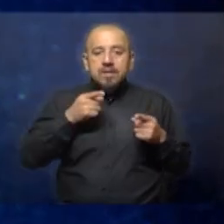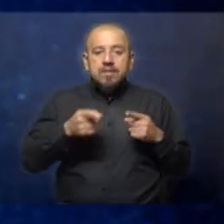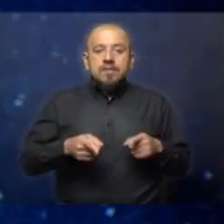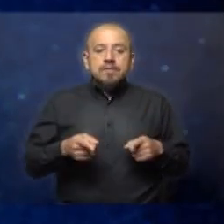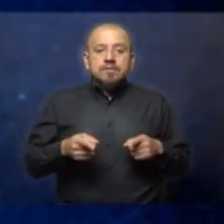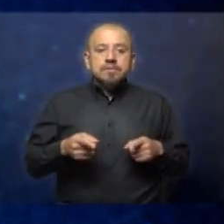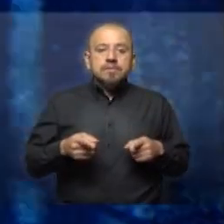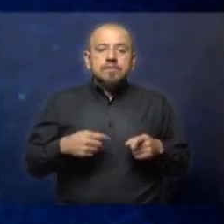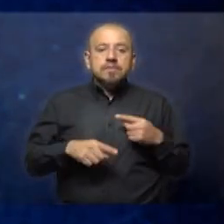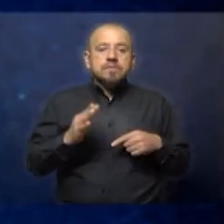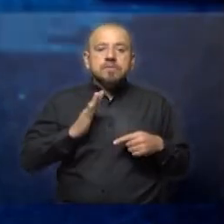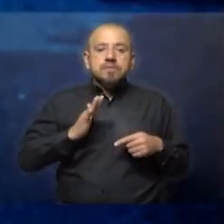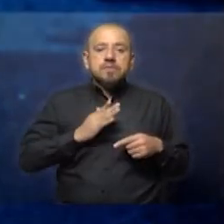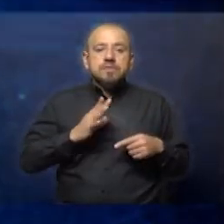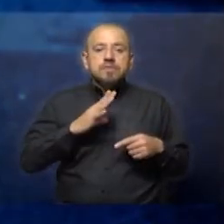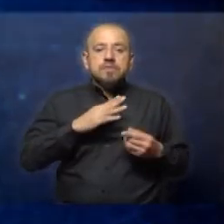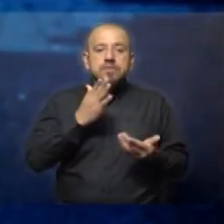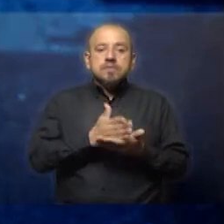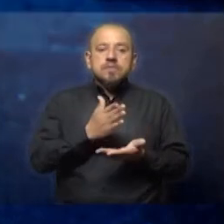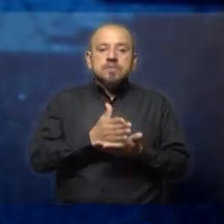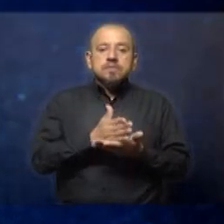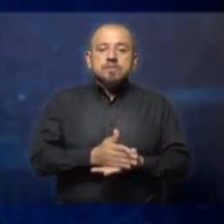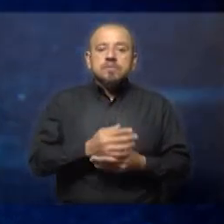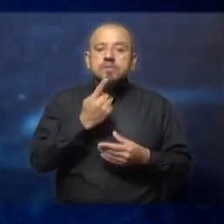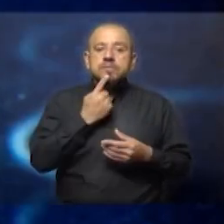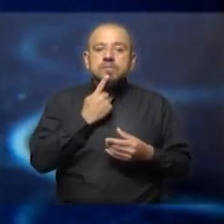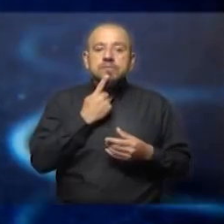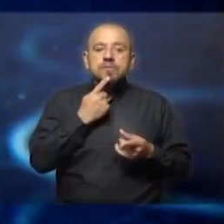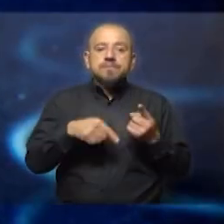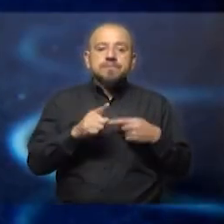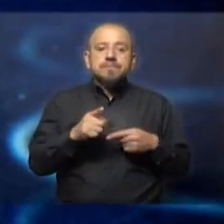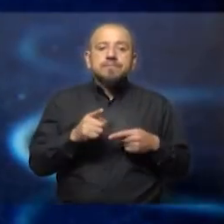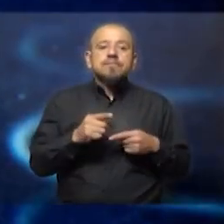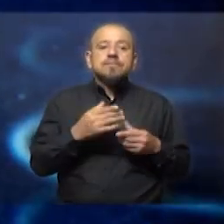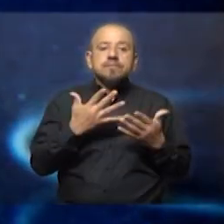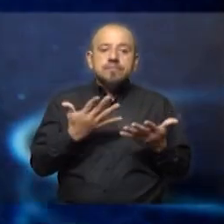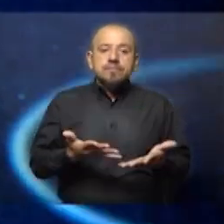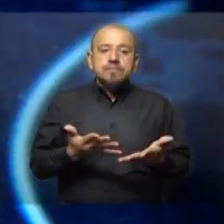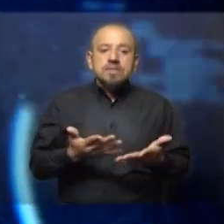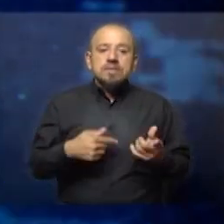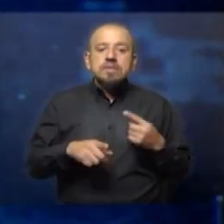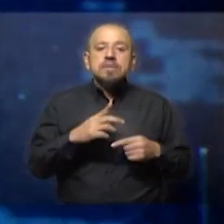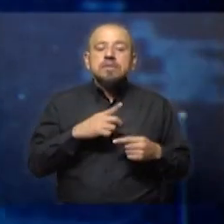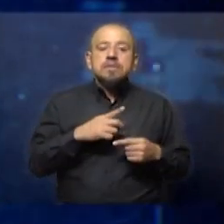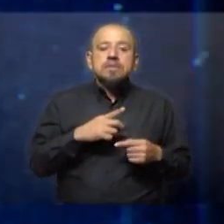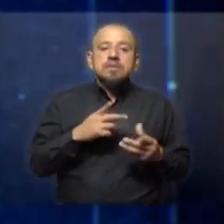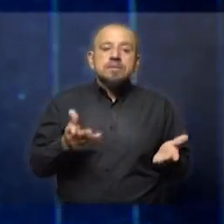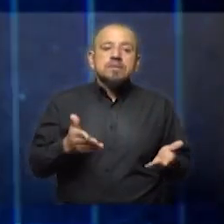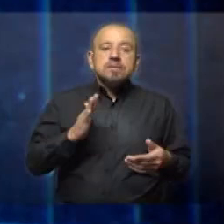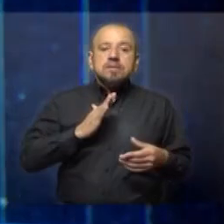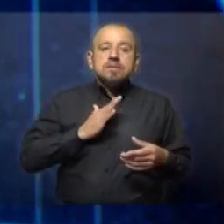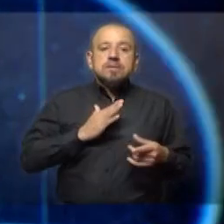de que la mujer tiene un derecho a participar prácticamente a pesar de que está convencido de que es bastante inconveniente que participa la mujer